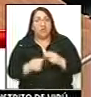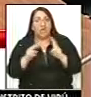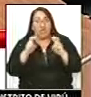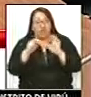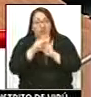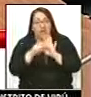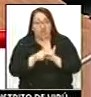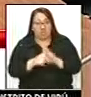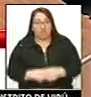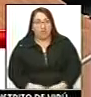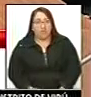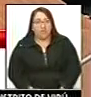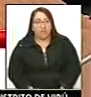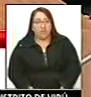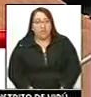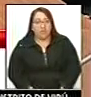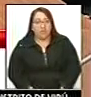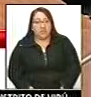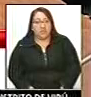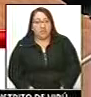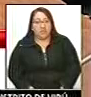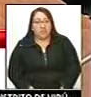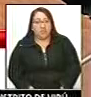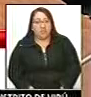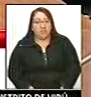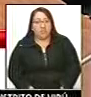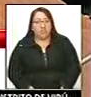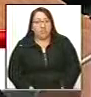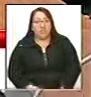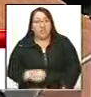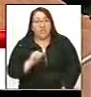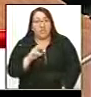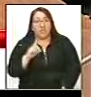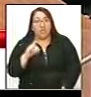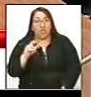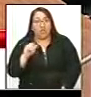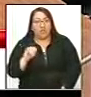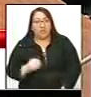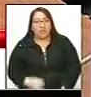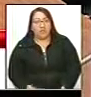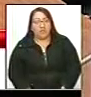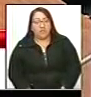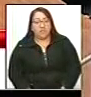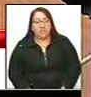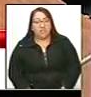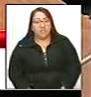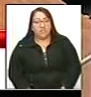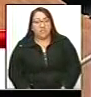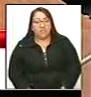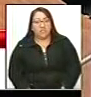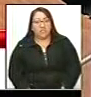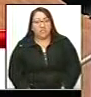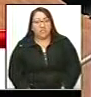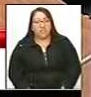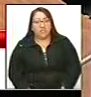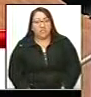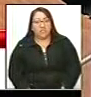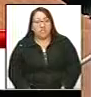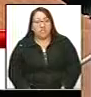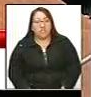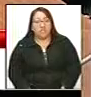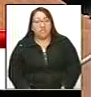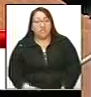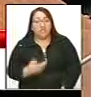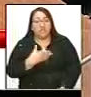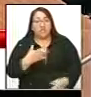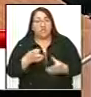¿no? En ese sentido, el INDECOPI, siguiente por favor. El INDECOPI también preside el Consejo Nacional de